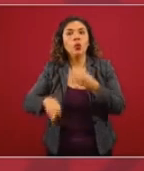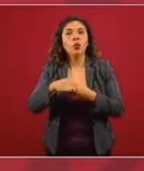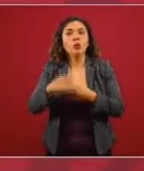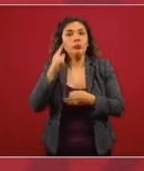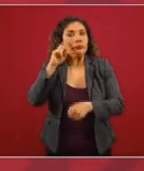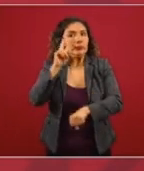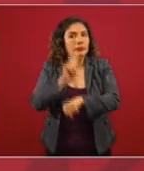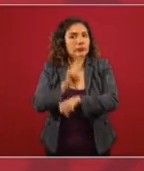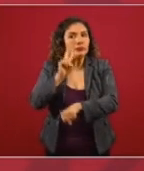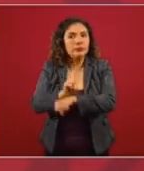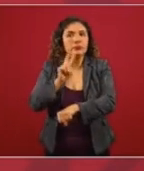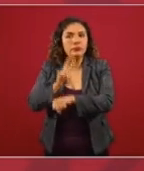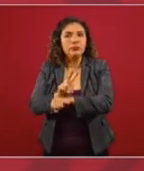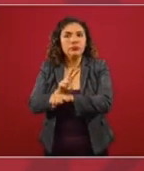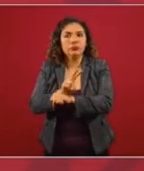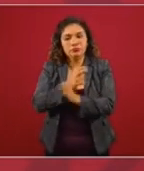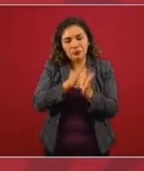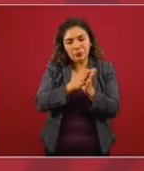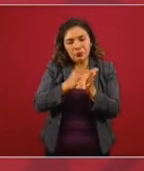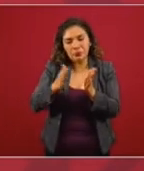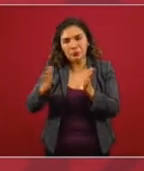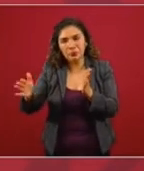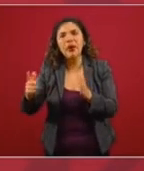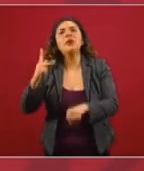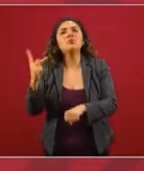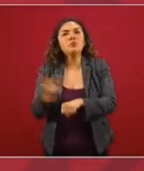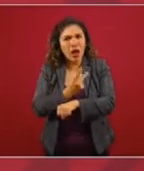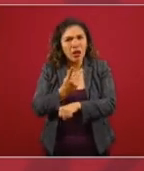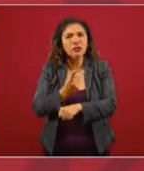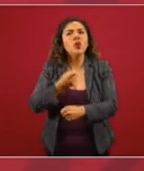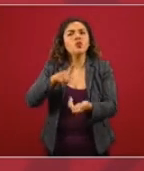muy pendientes de todo el juicio,